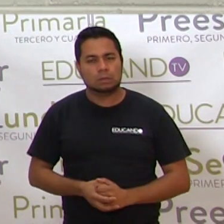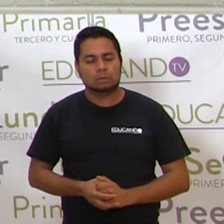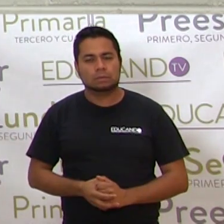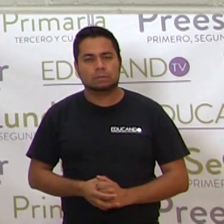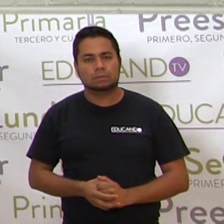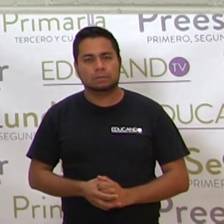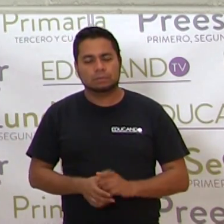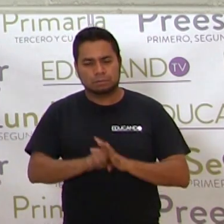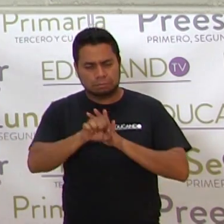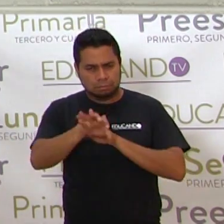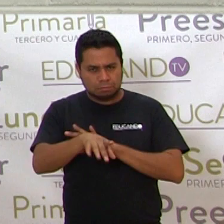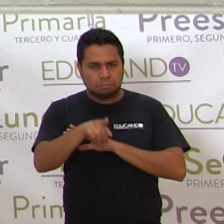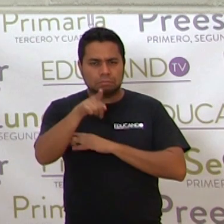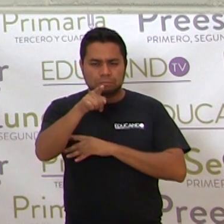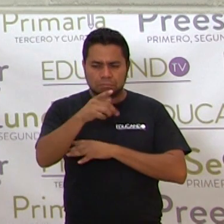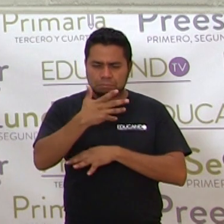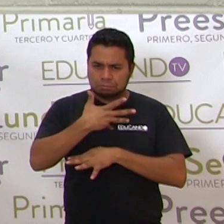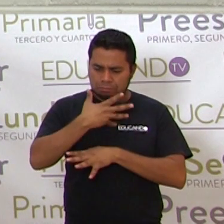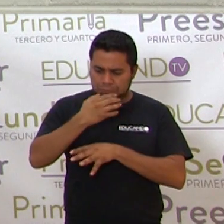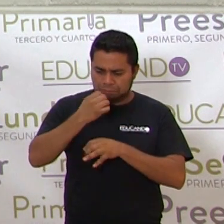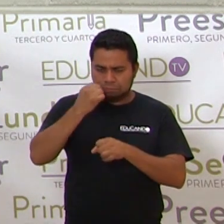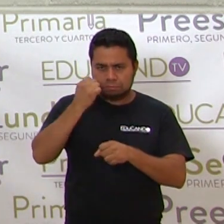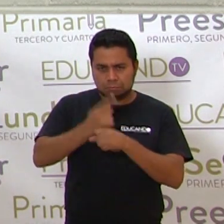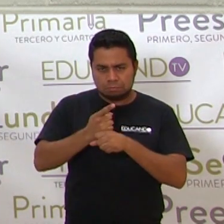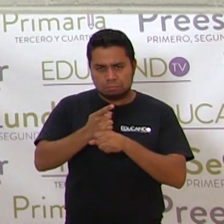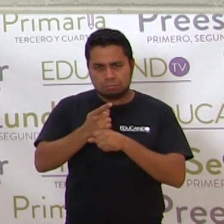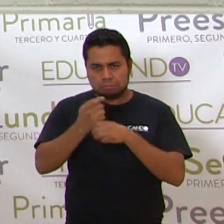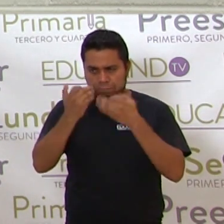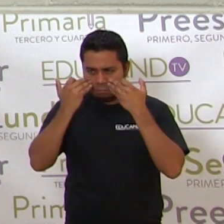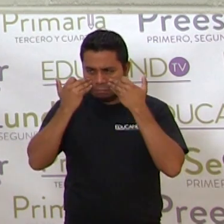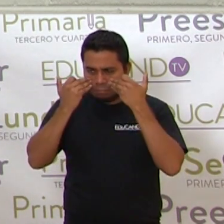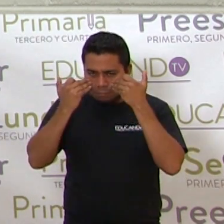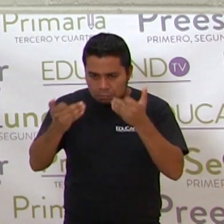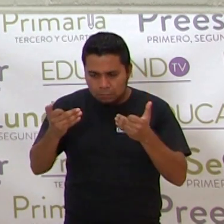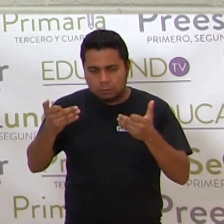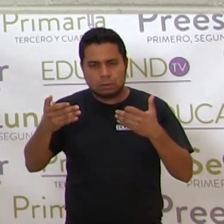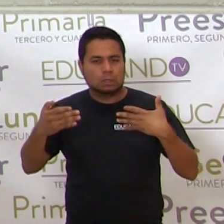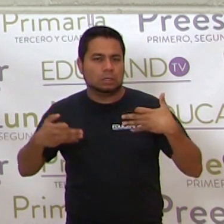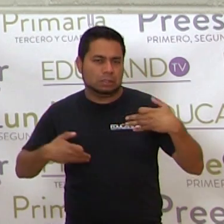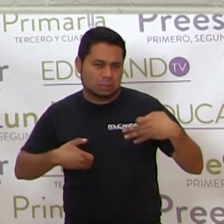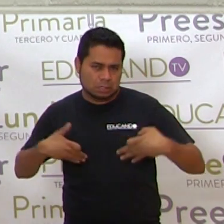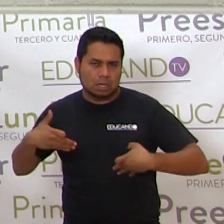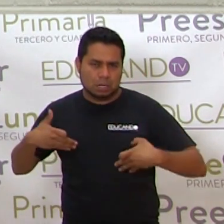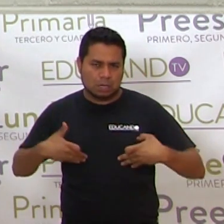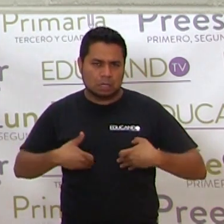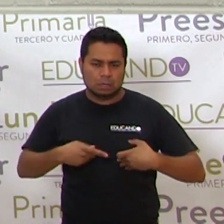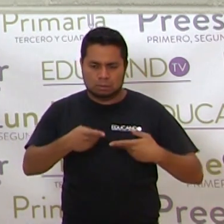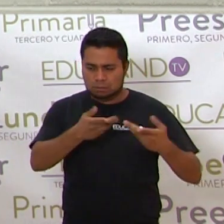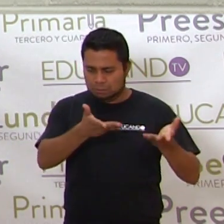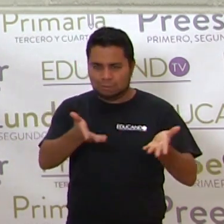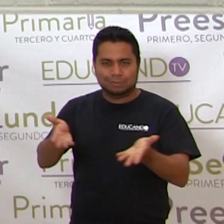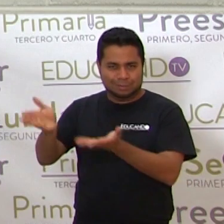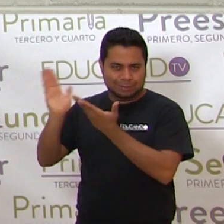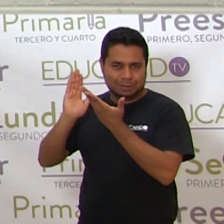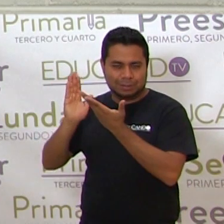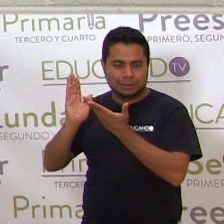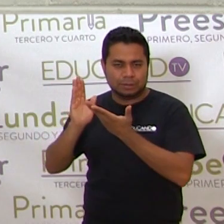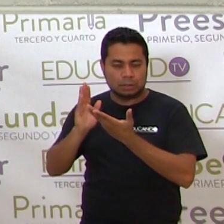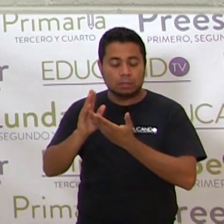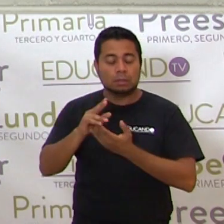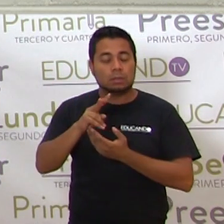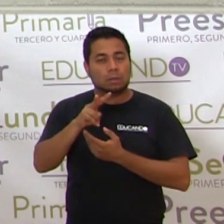momento tienes la oportunidad de poder ver una obra de teatro, no dudes en hacerlo. Es